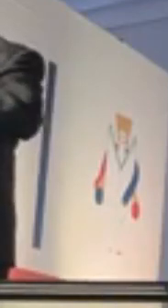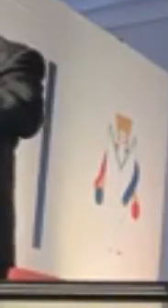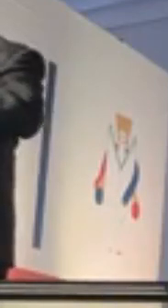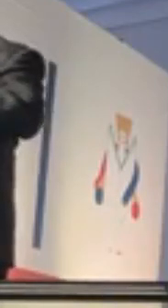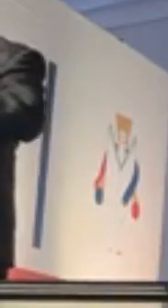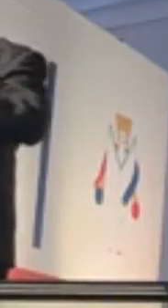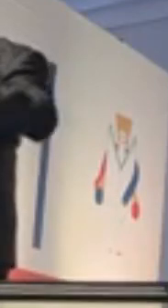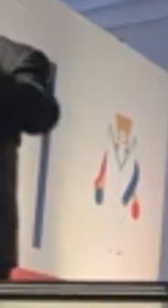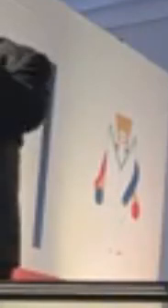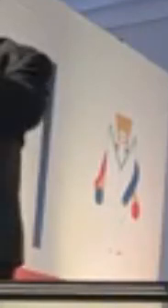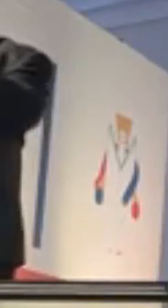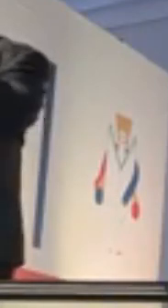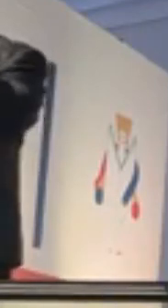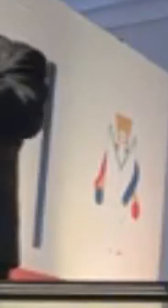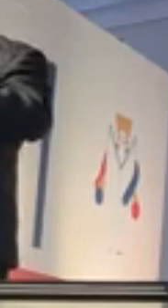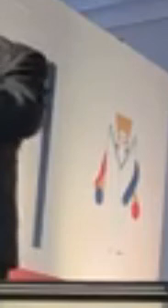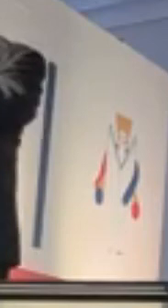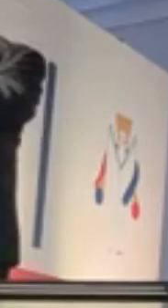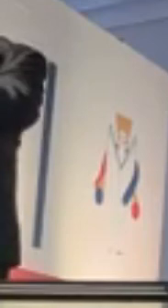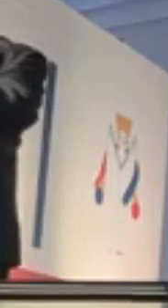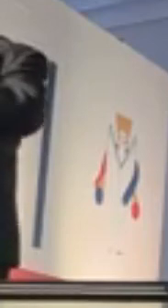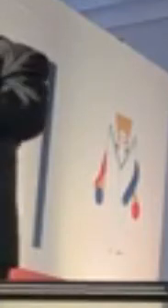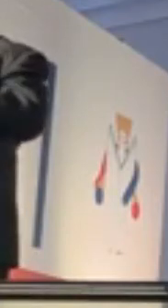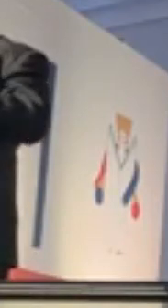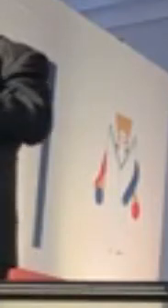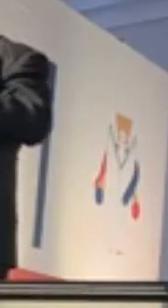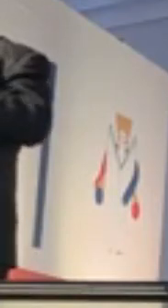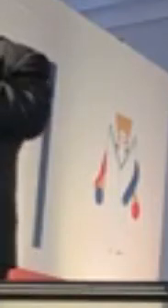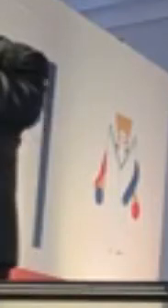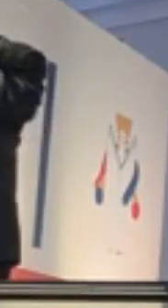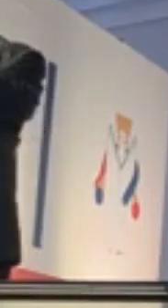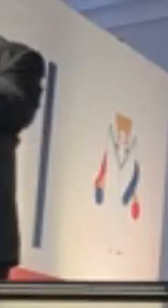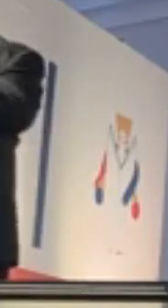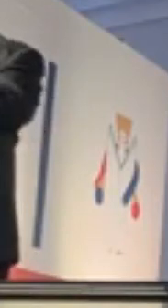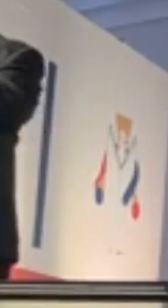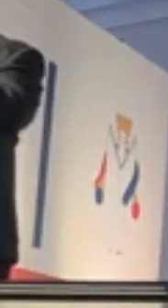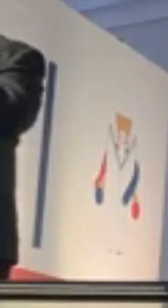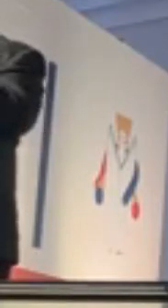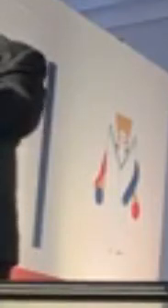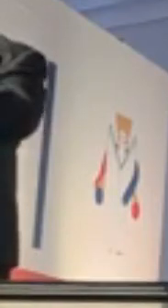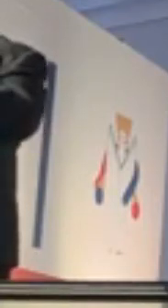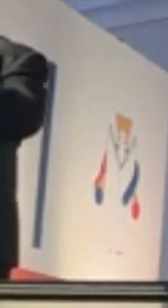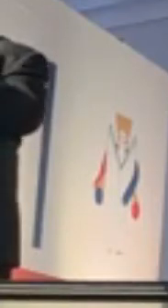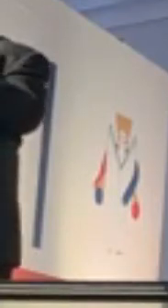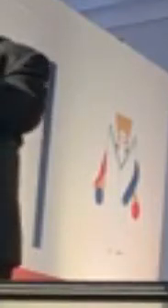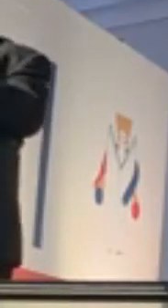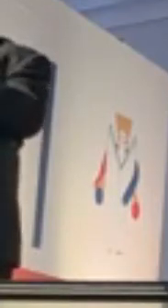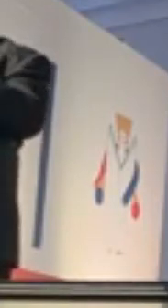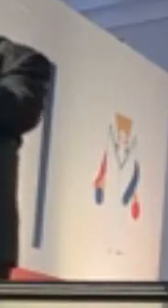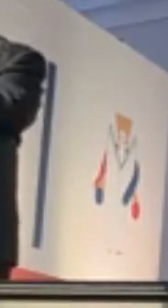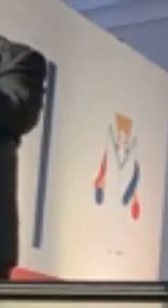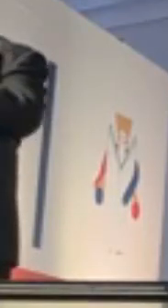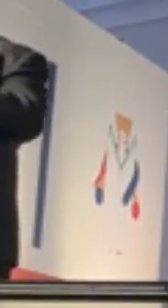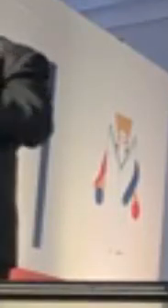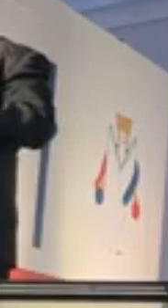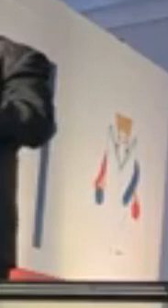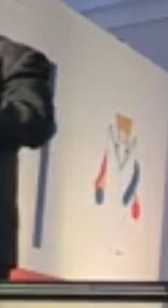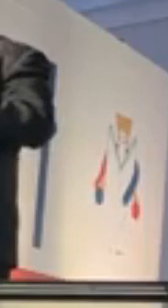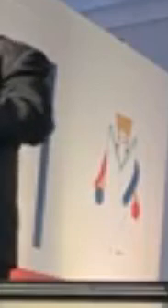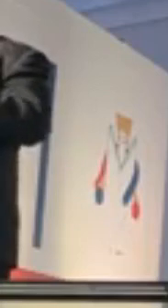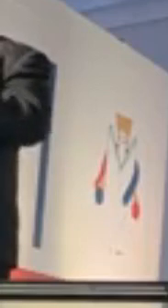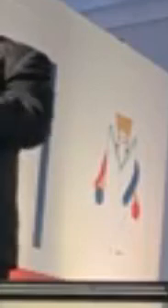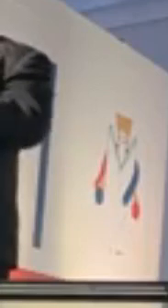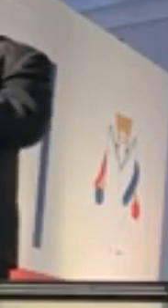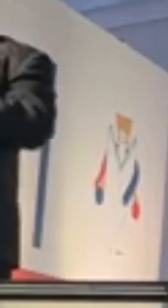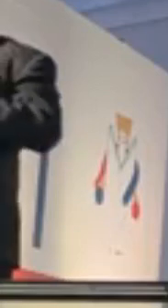derramar tanta sangre, sin dejar tantas huellas. Y creo que, y voy a ir concluyendo porque me